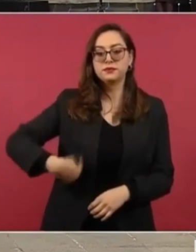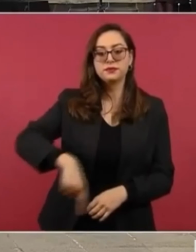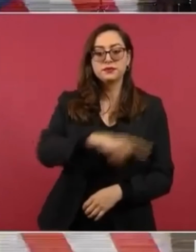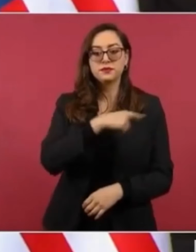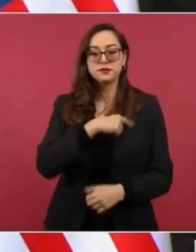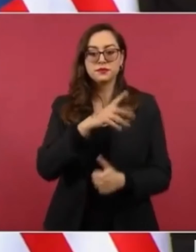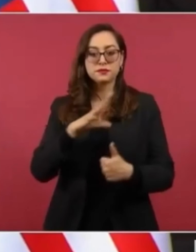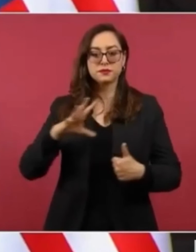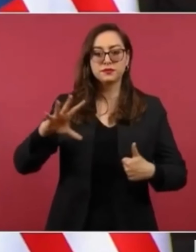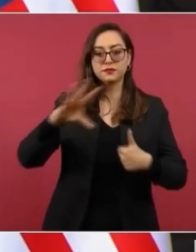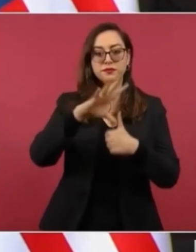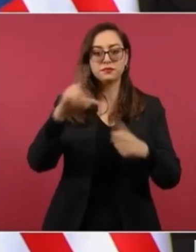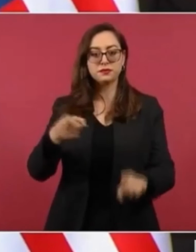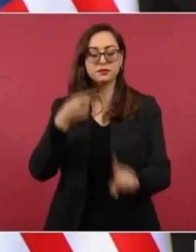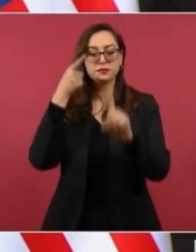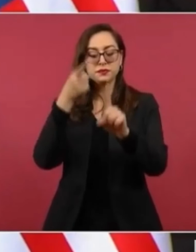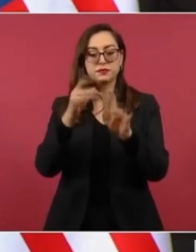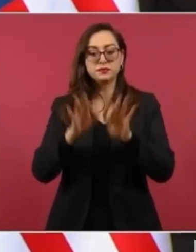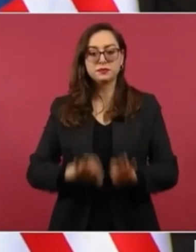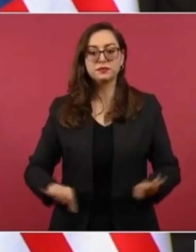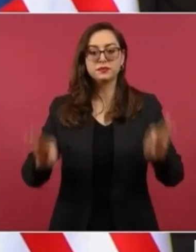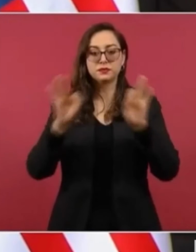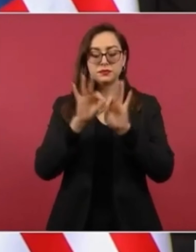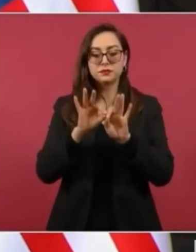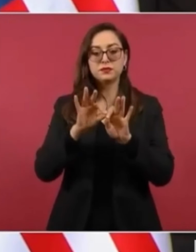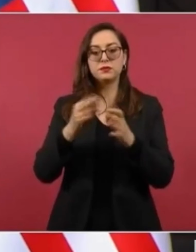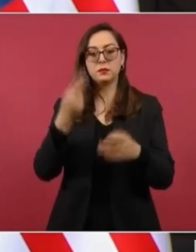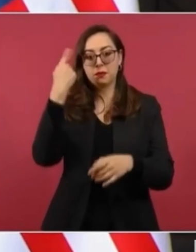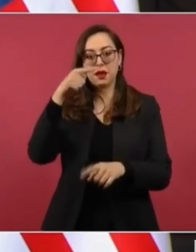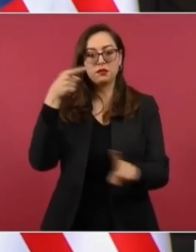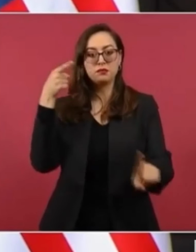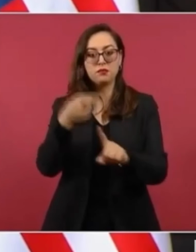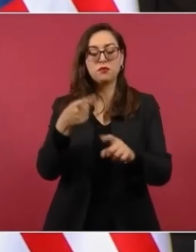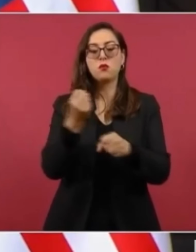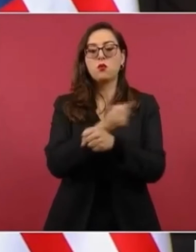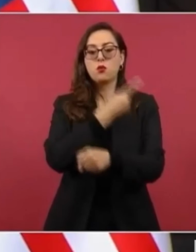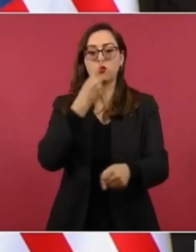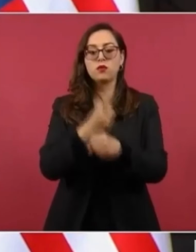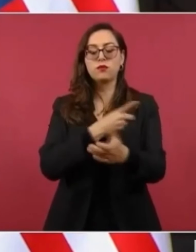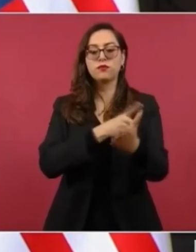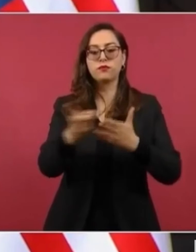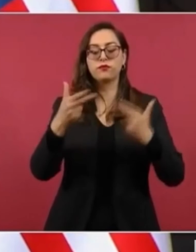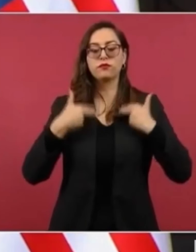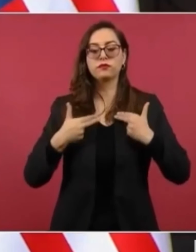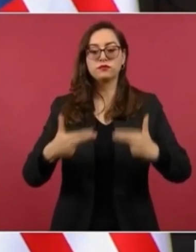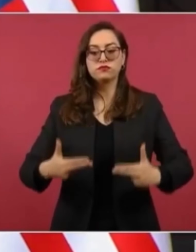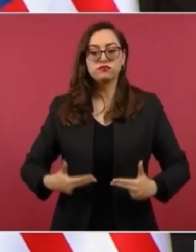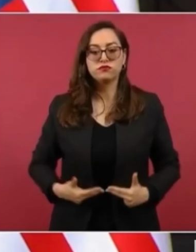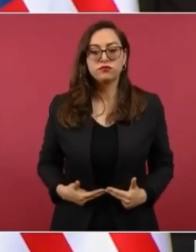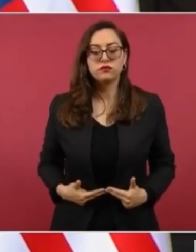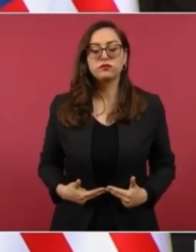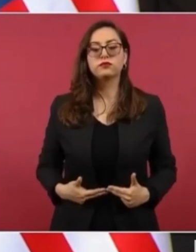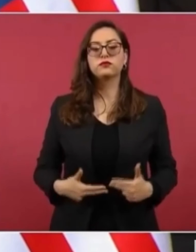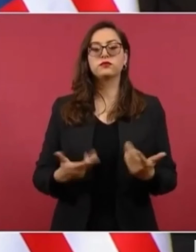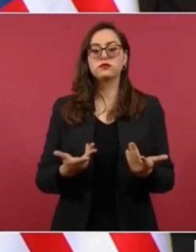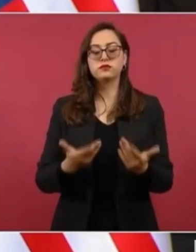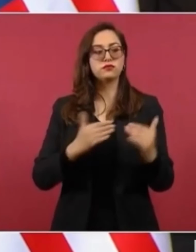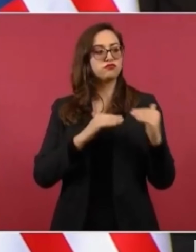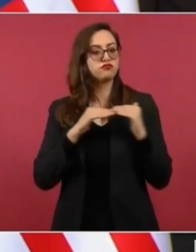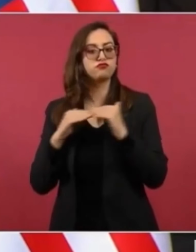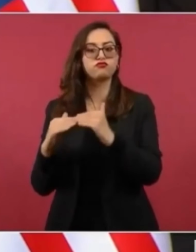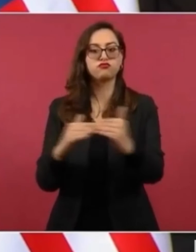grandes comprometidas con la libertad, los derechos humanos, la igualdad y la creación de oportunidades iguales para